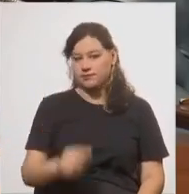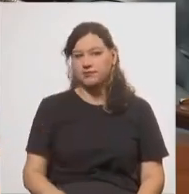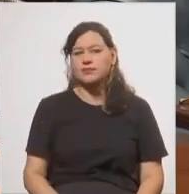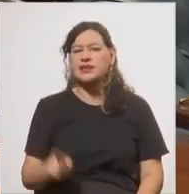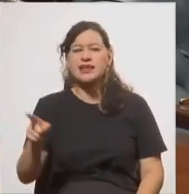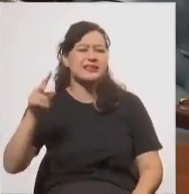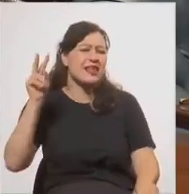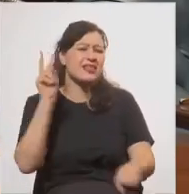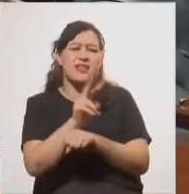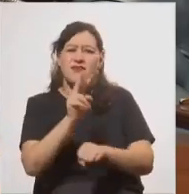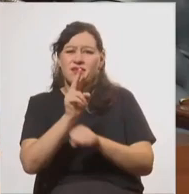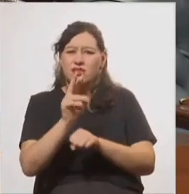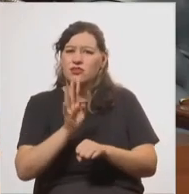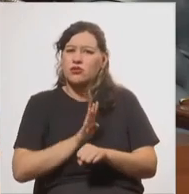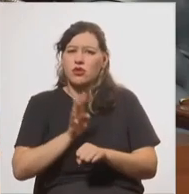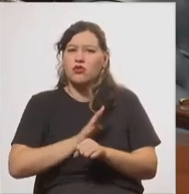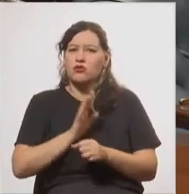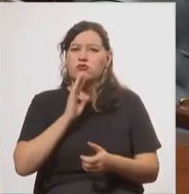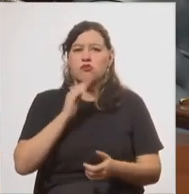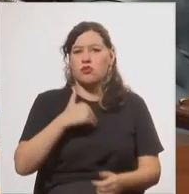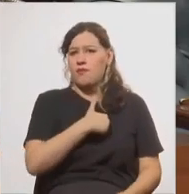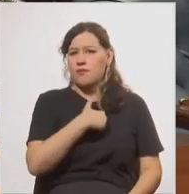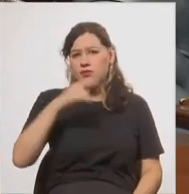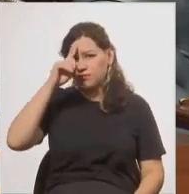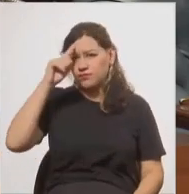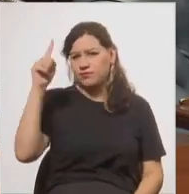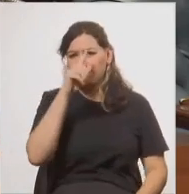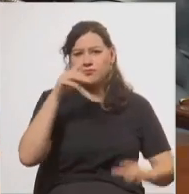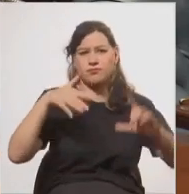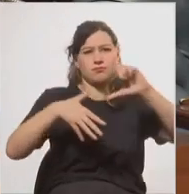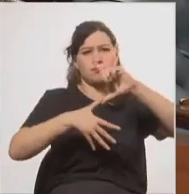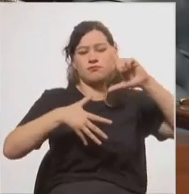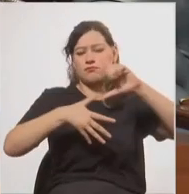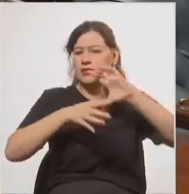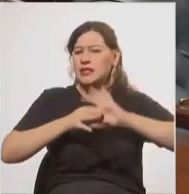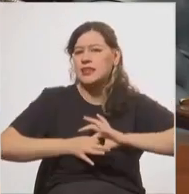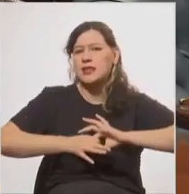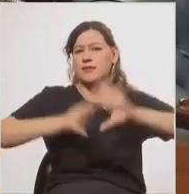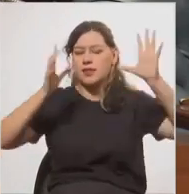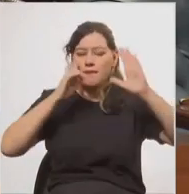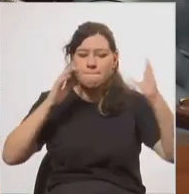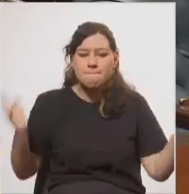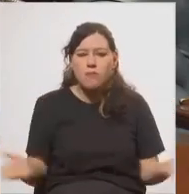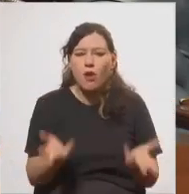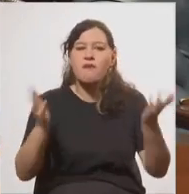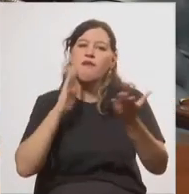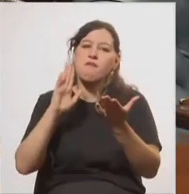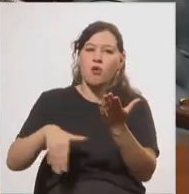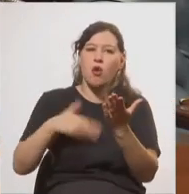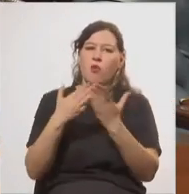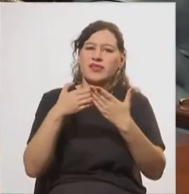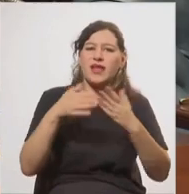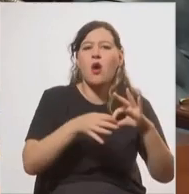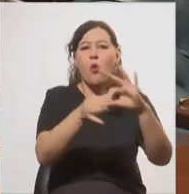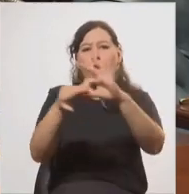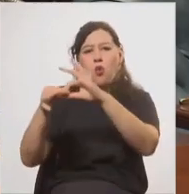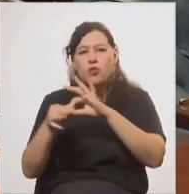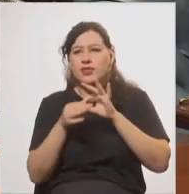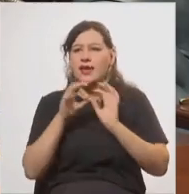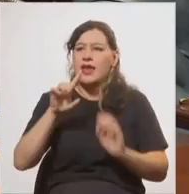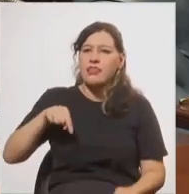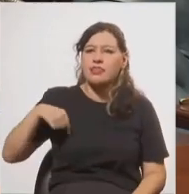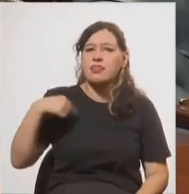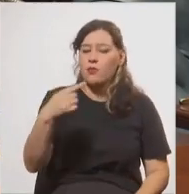Defendió la posición internacional latinoamericanista independiente y promovió las propuestas unitarias que luego se